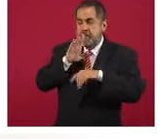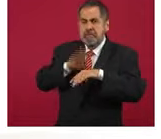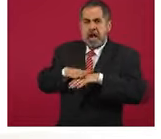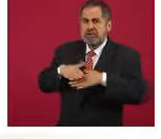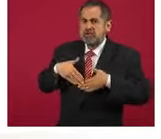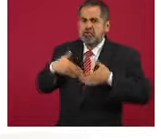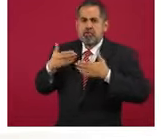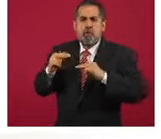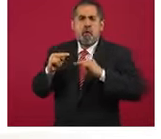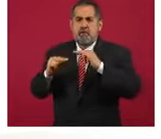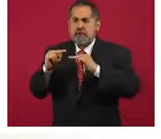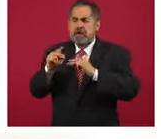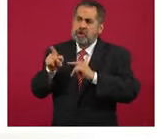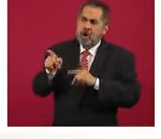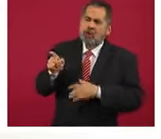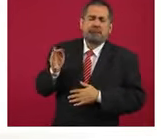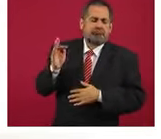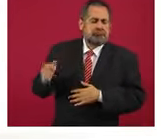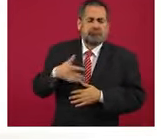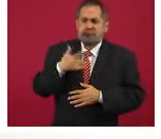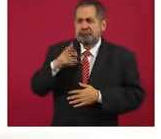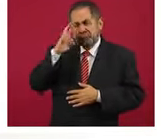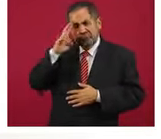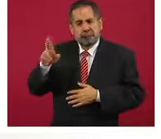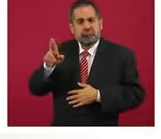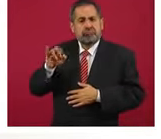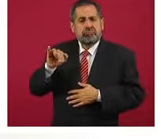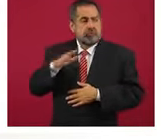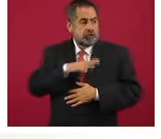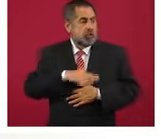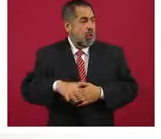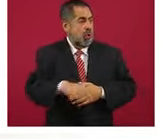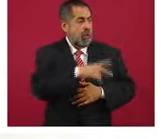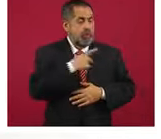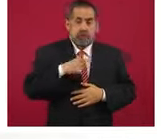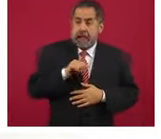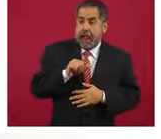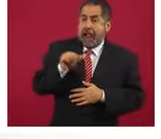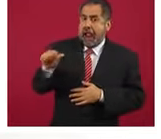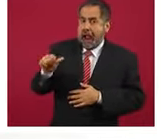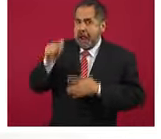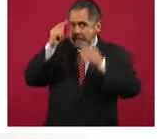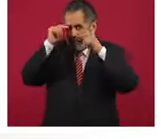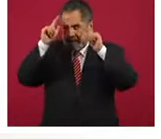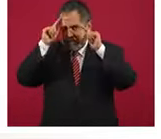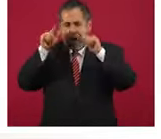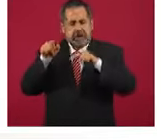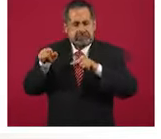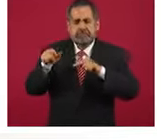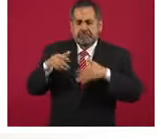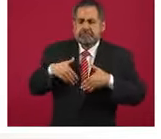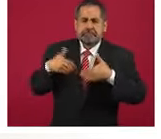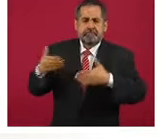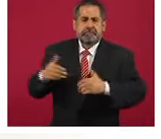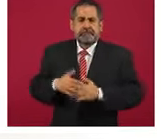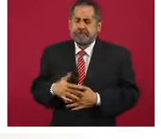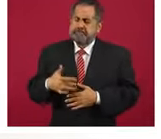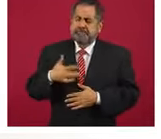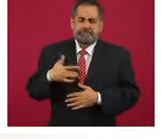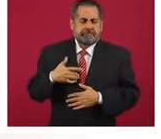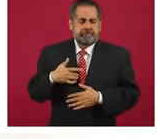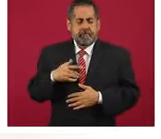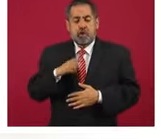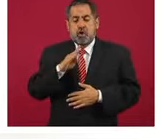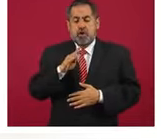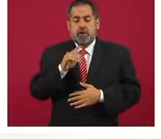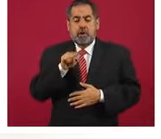mismo nivel de aceptación y confianza por parte de la población, inspira el